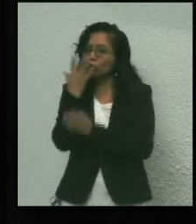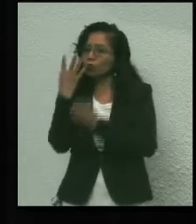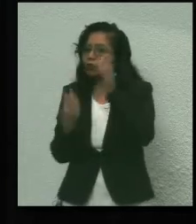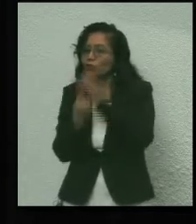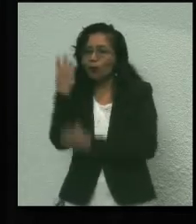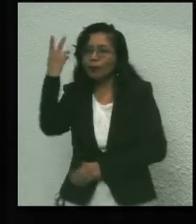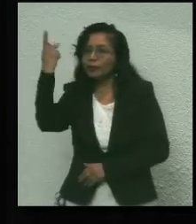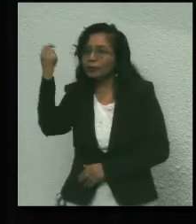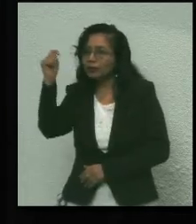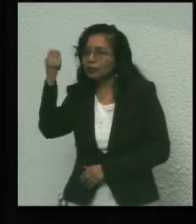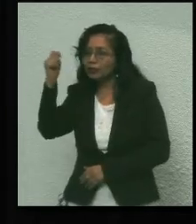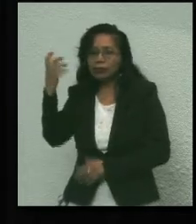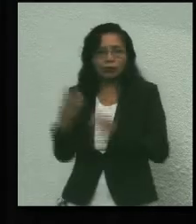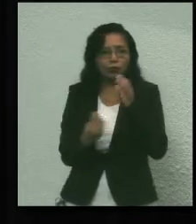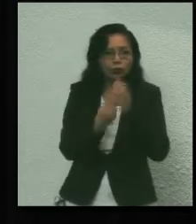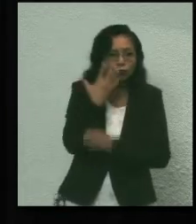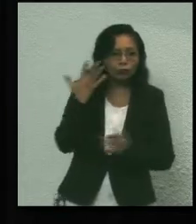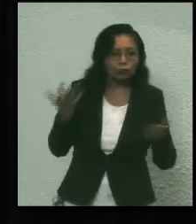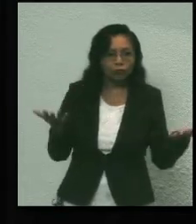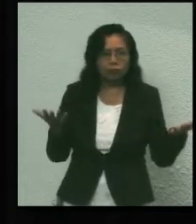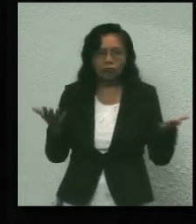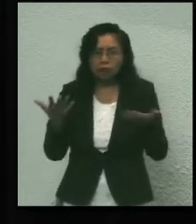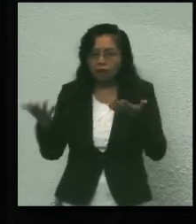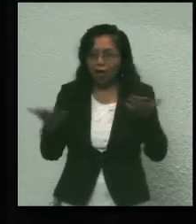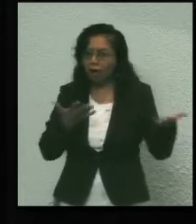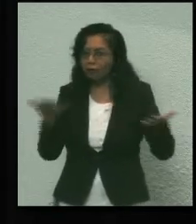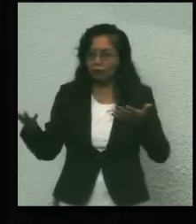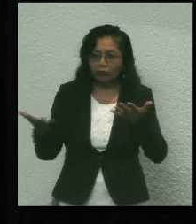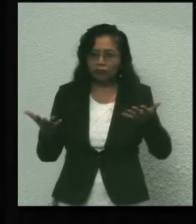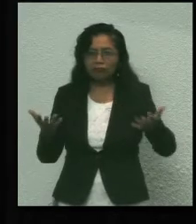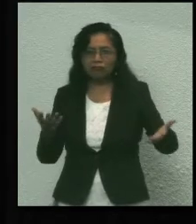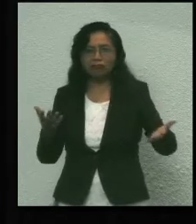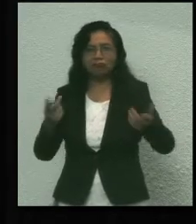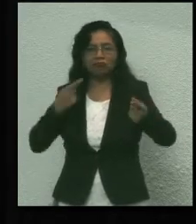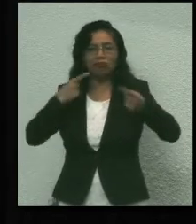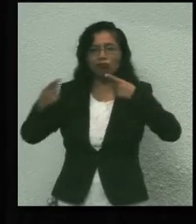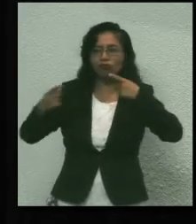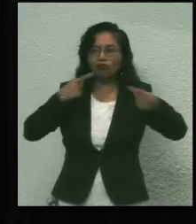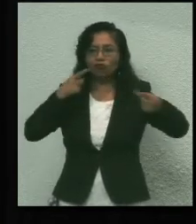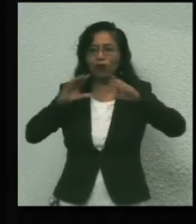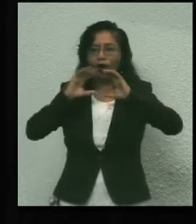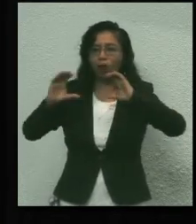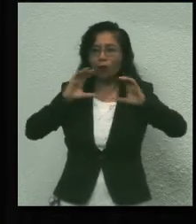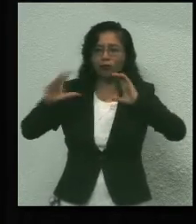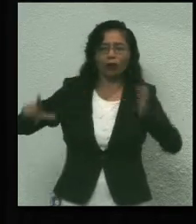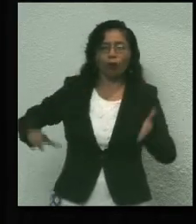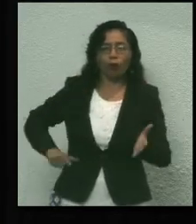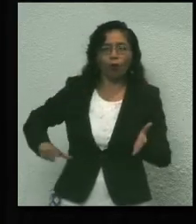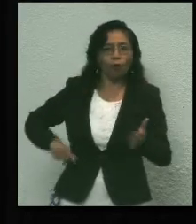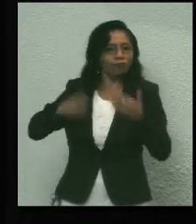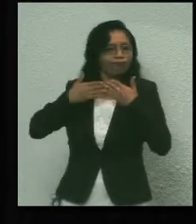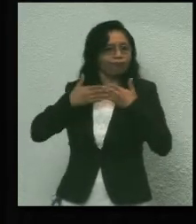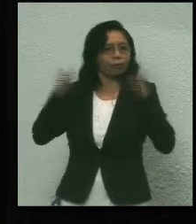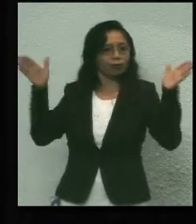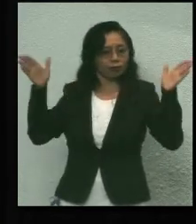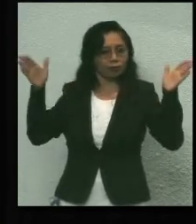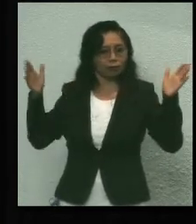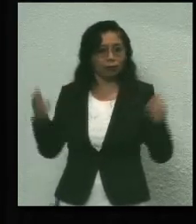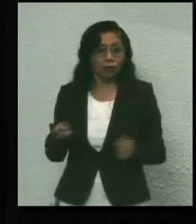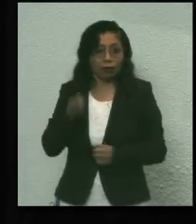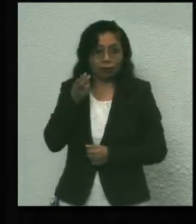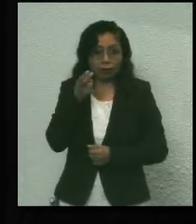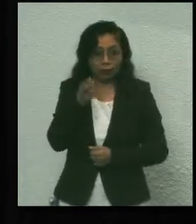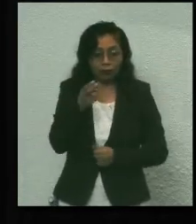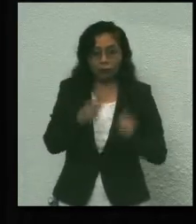nos permiten tener un parlamento abierto o un gobierno abierto. Nos permiten